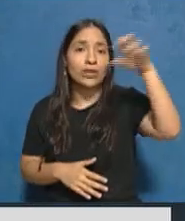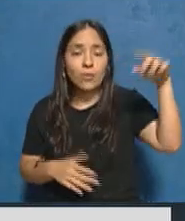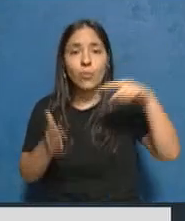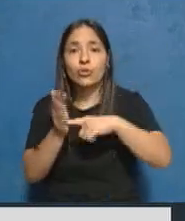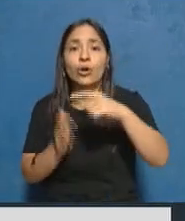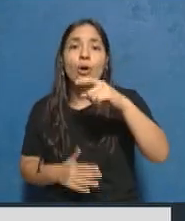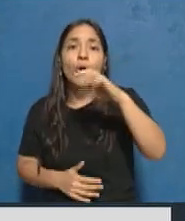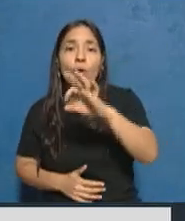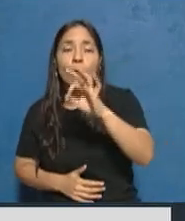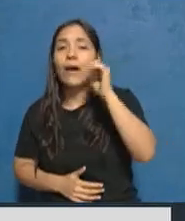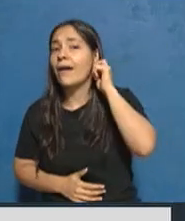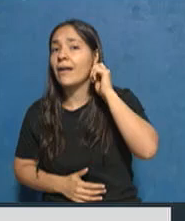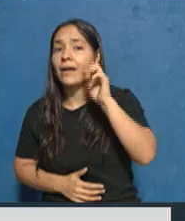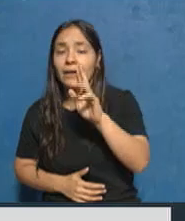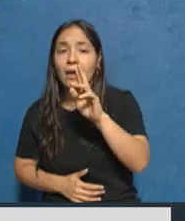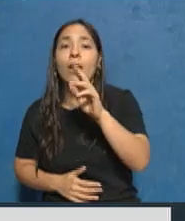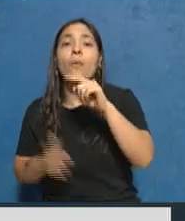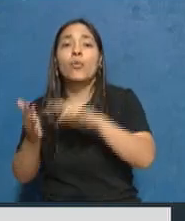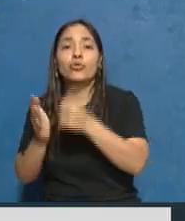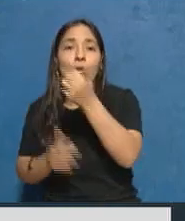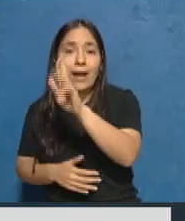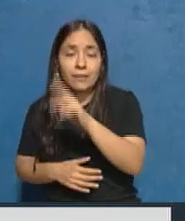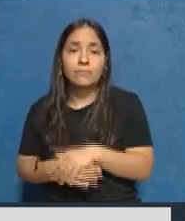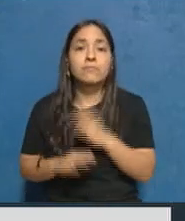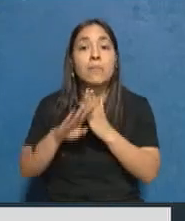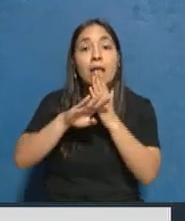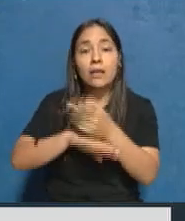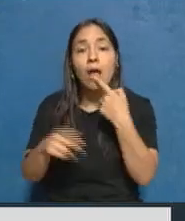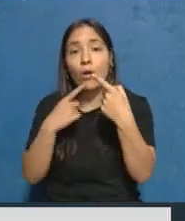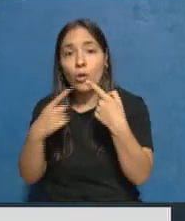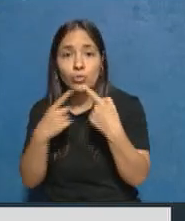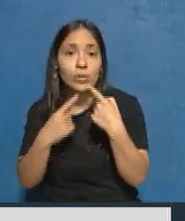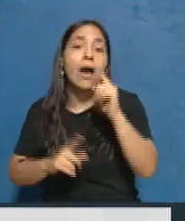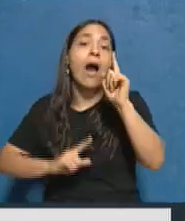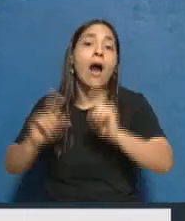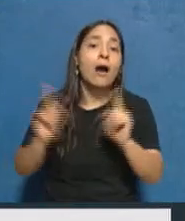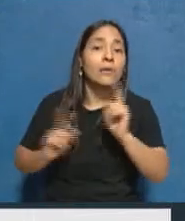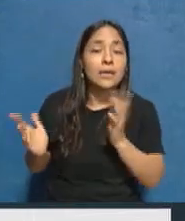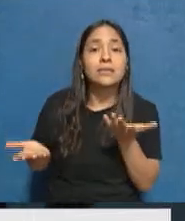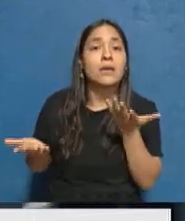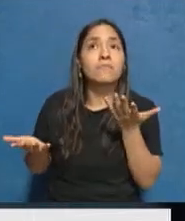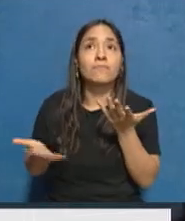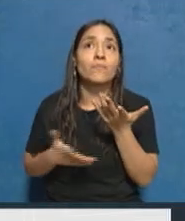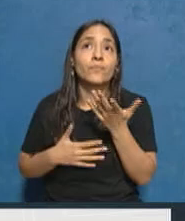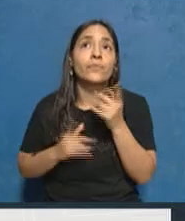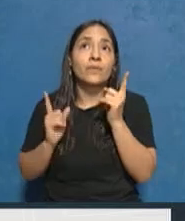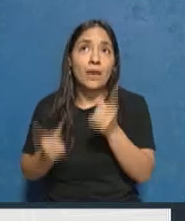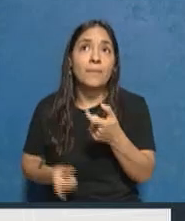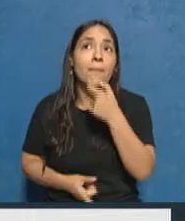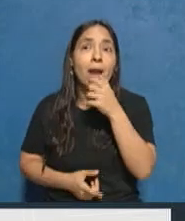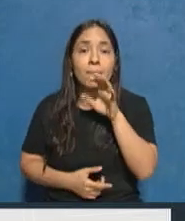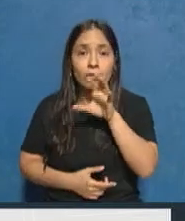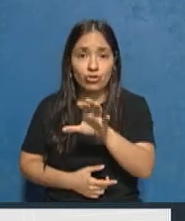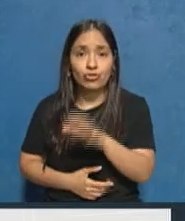www.potrerillos.org.ar, y que visiten, digamos, que la visiten y que hagan consultas, porque por ahí, incluso para el